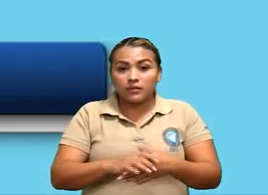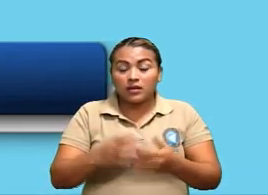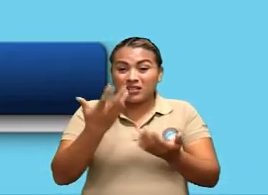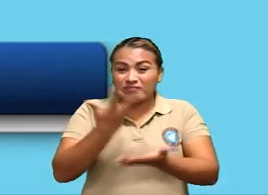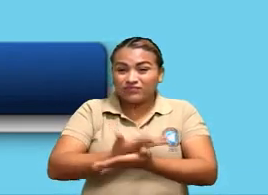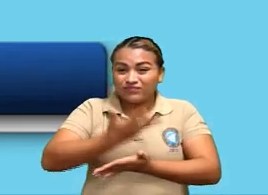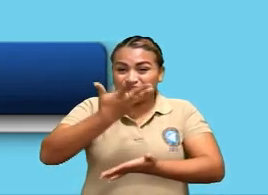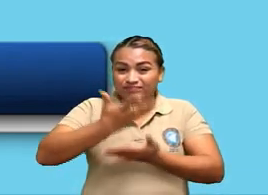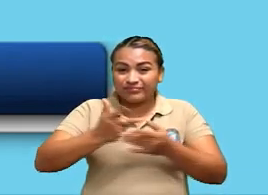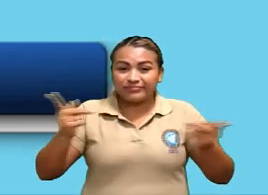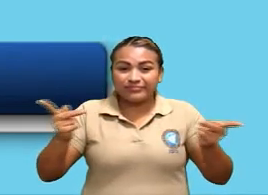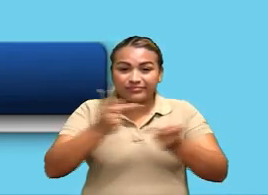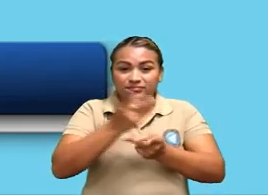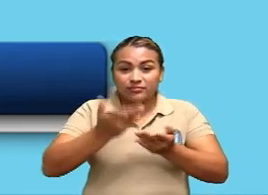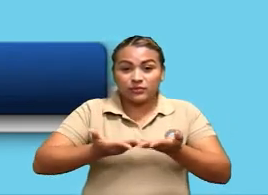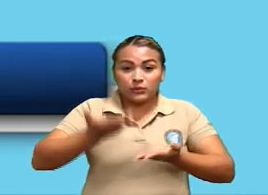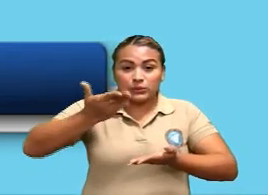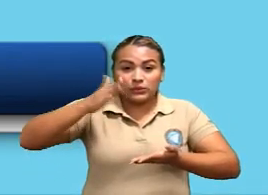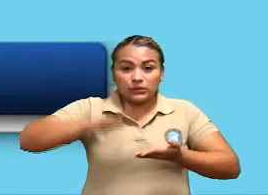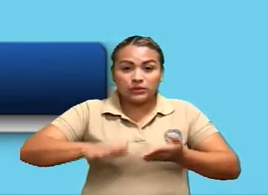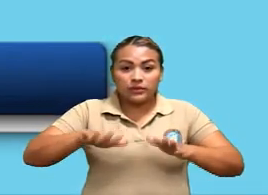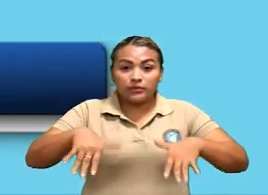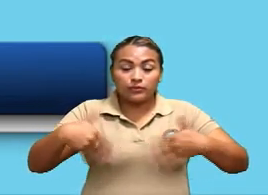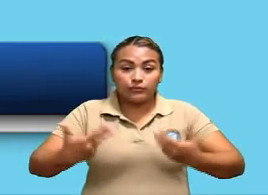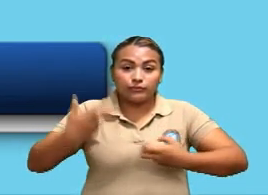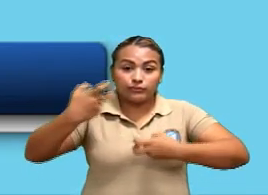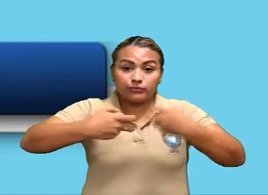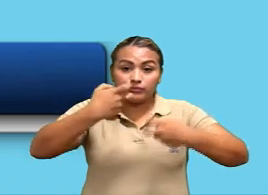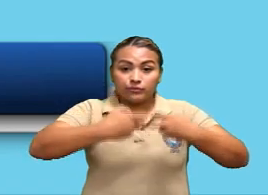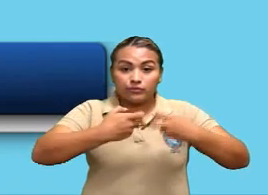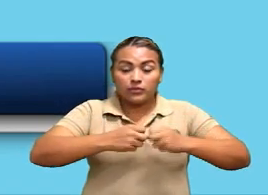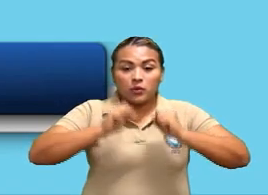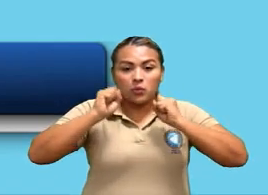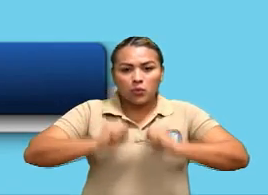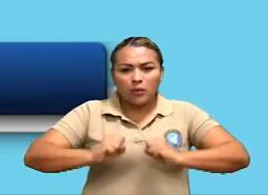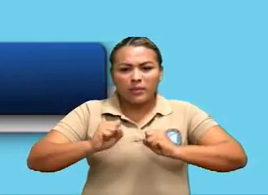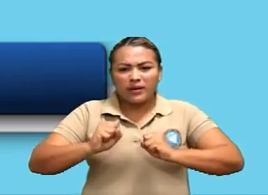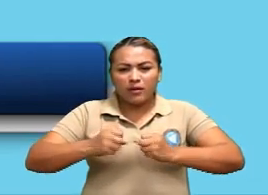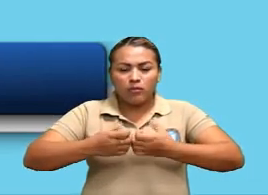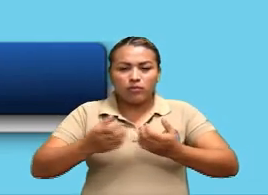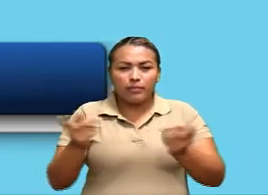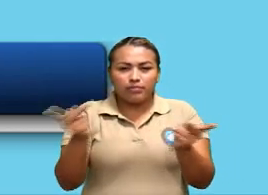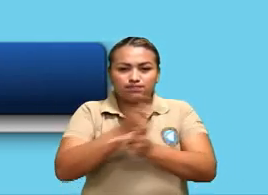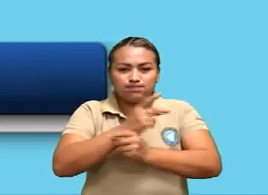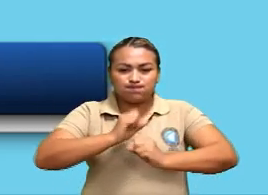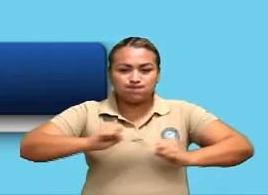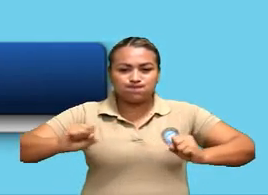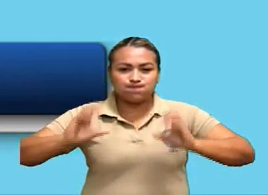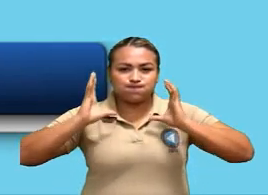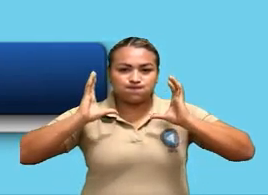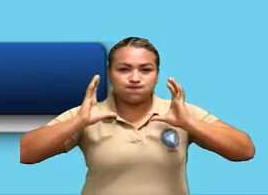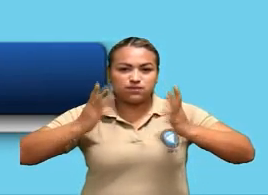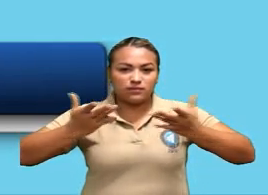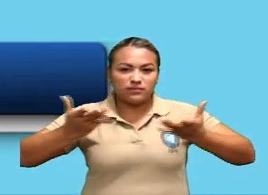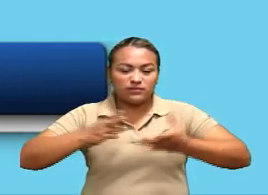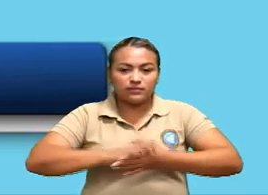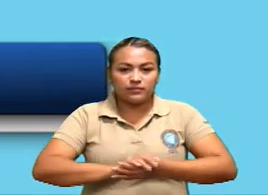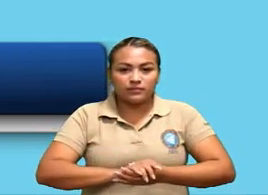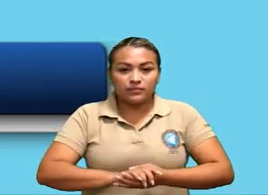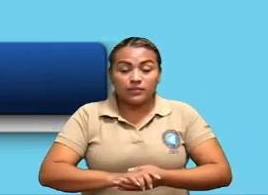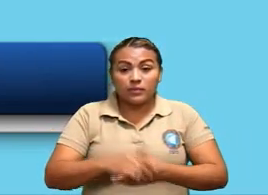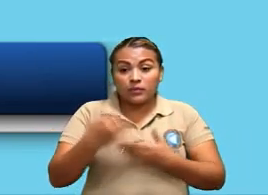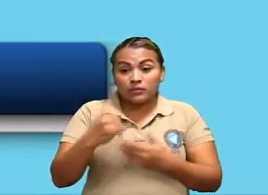pues. ¿Qué problemas puede tener un hombre con sobrepeso o obeso si no